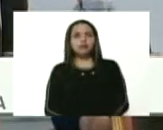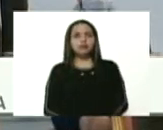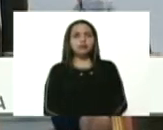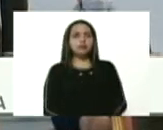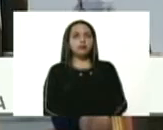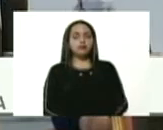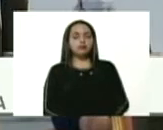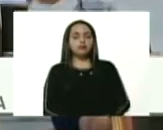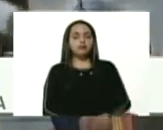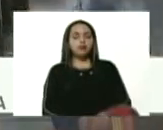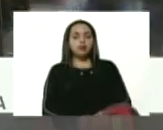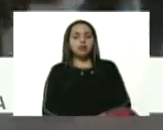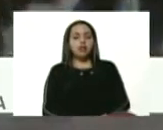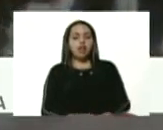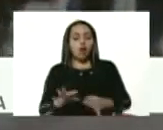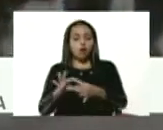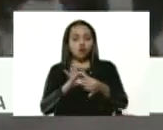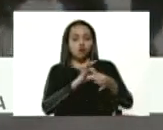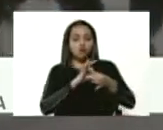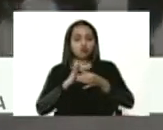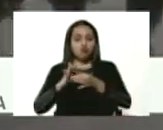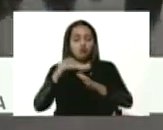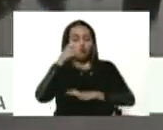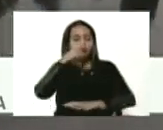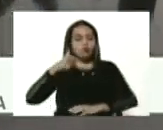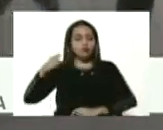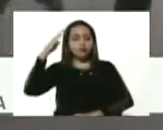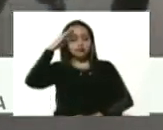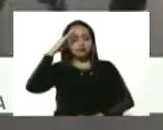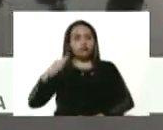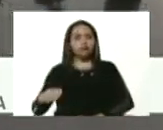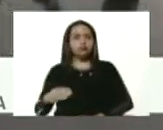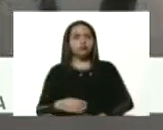en unión cívico-militar, muy bien.